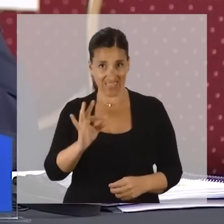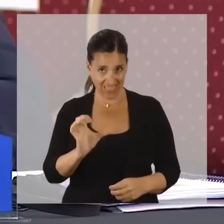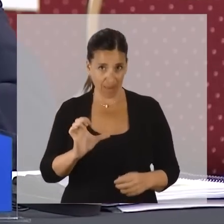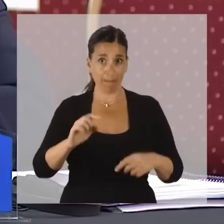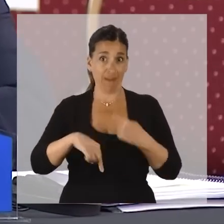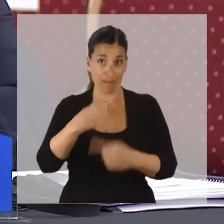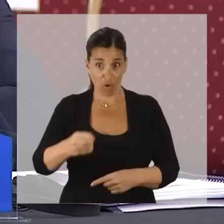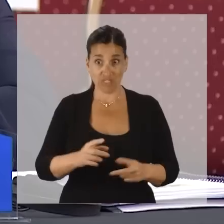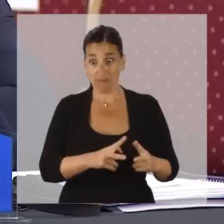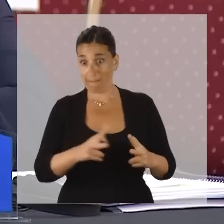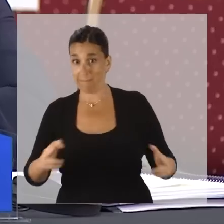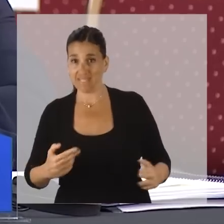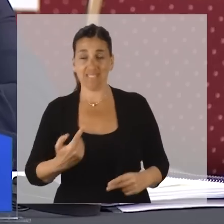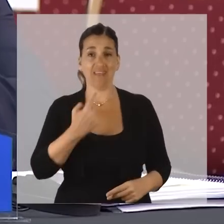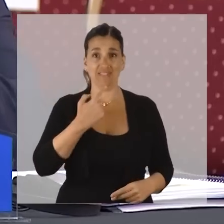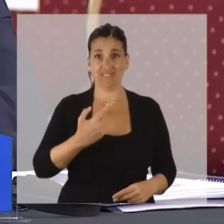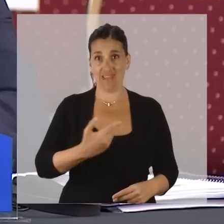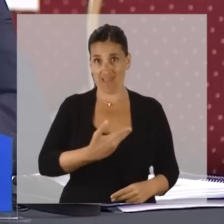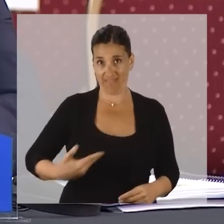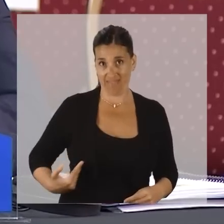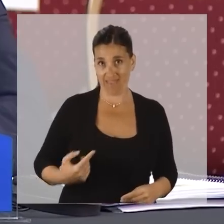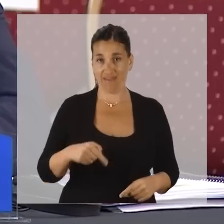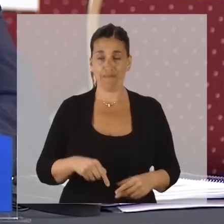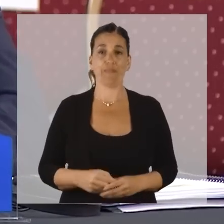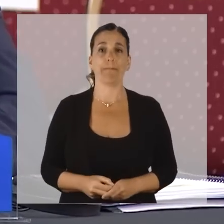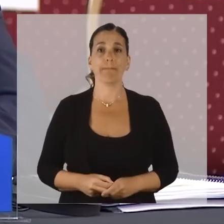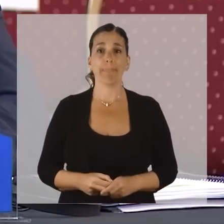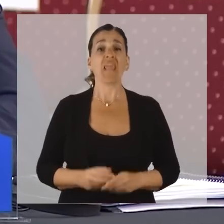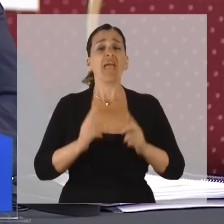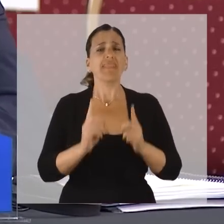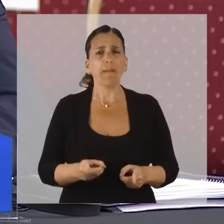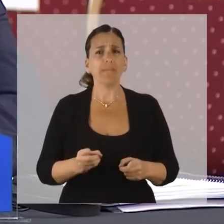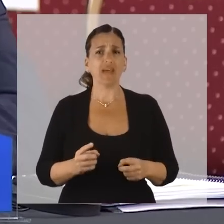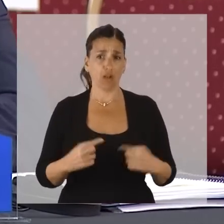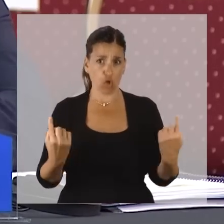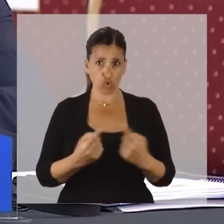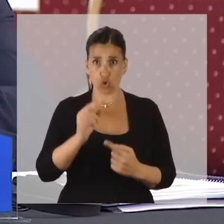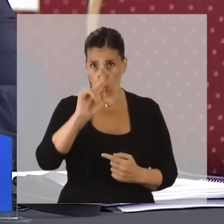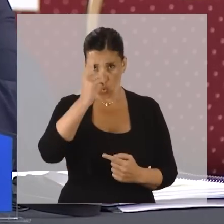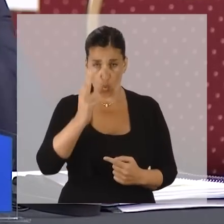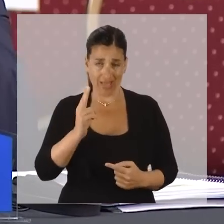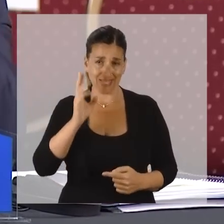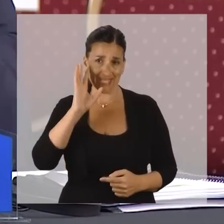Pro tempore nuestro país entiende que la integración